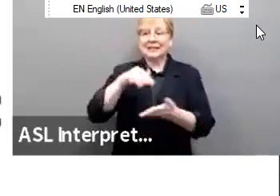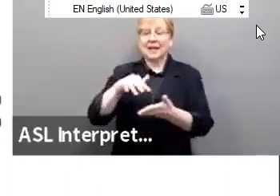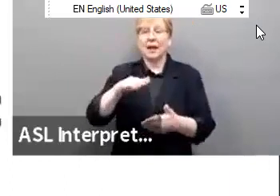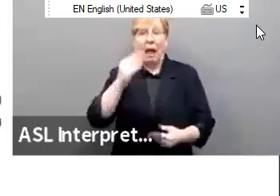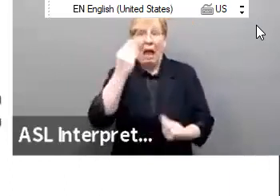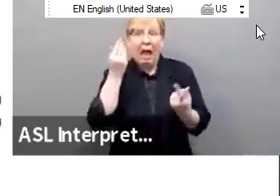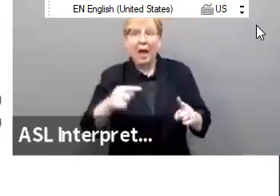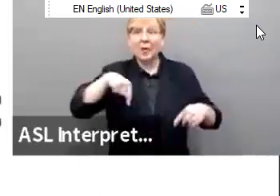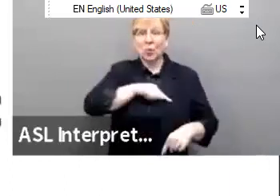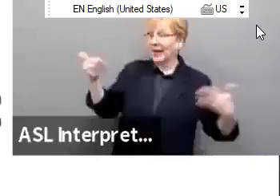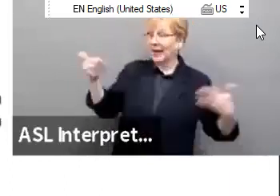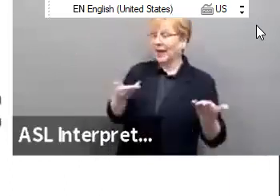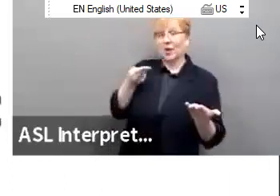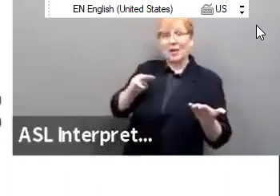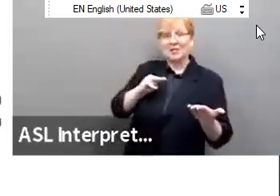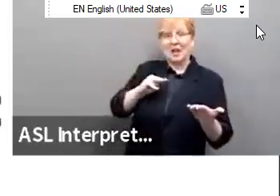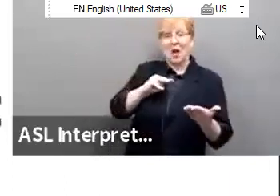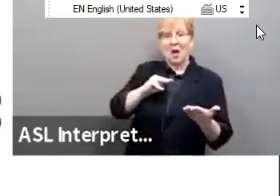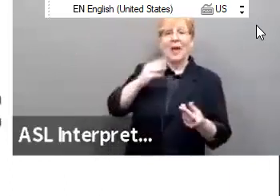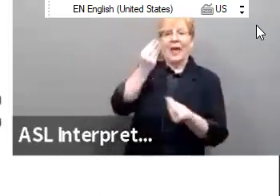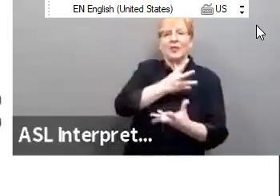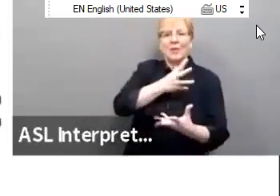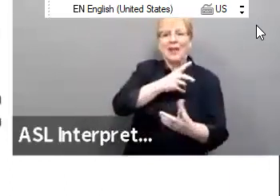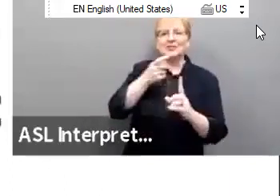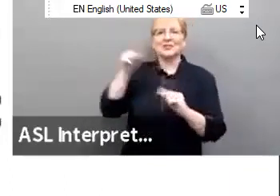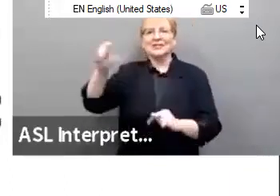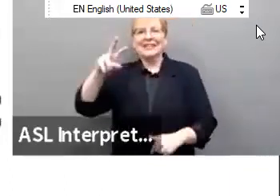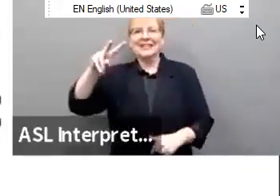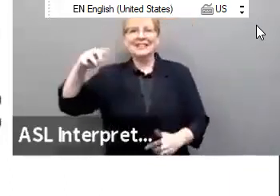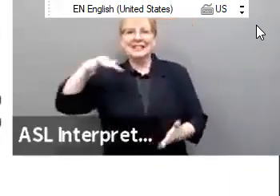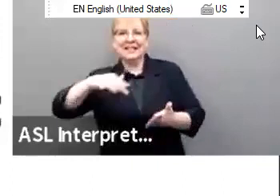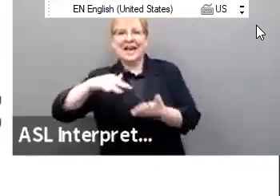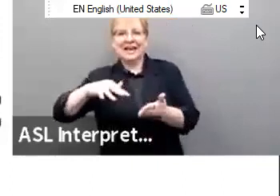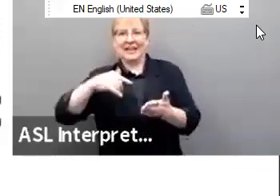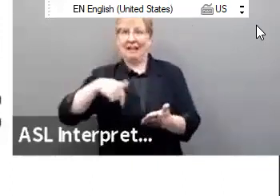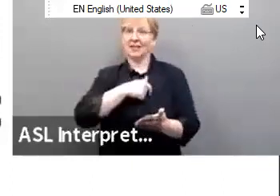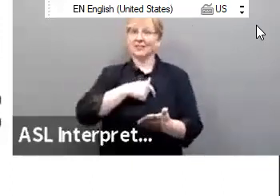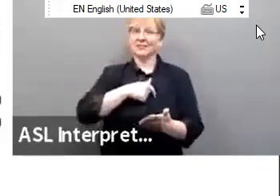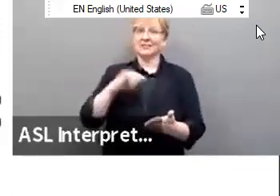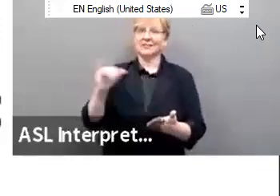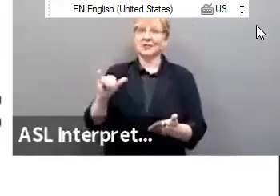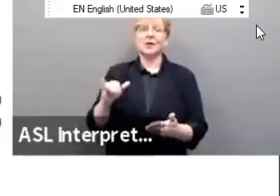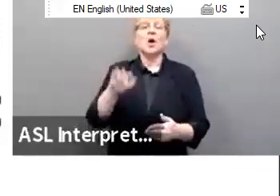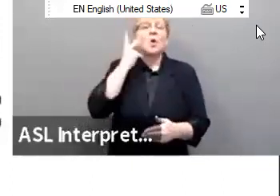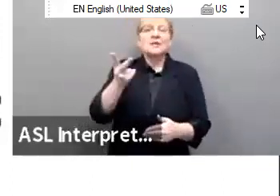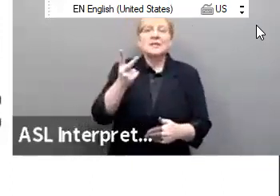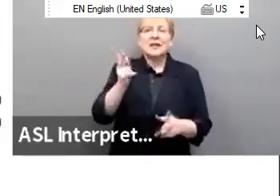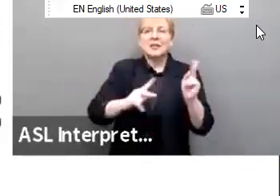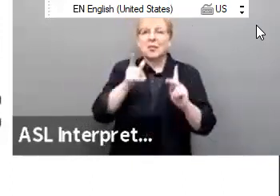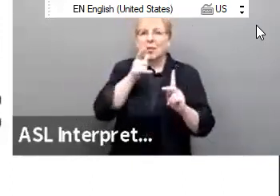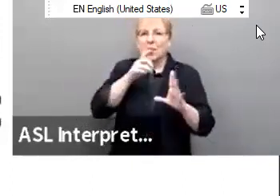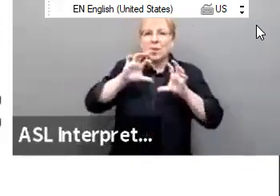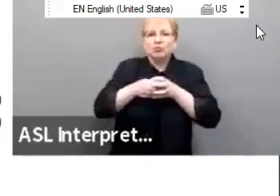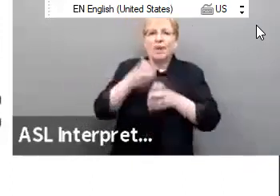inmunológica y les va a proteger de Delta. De nuevo, Estamos viendo este estudio